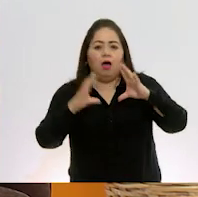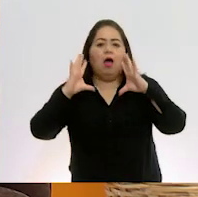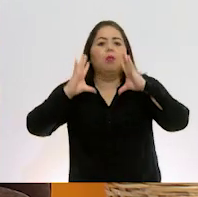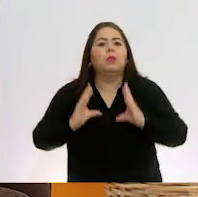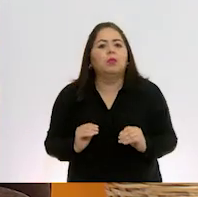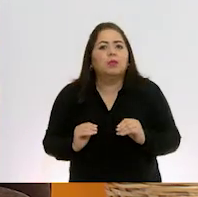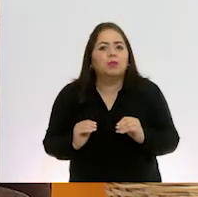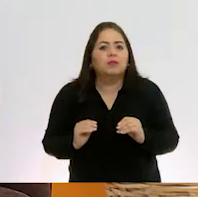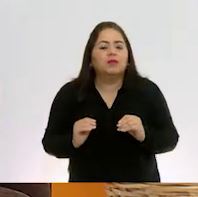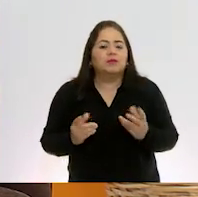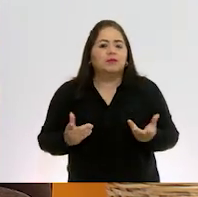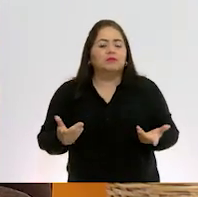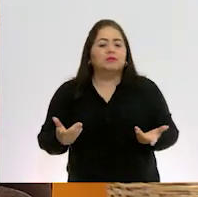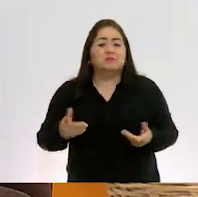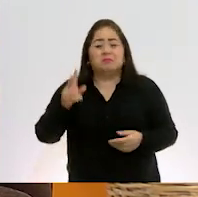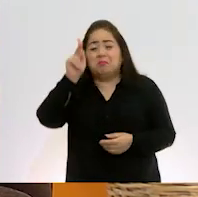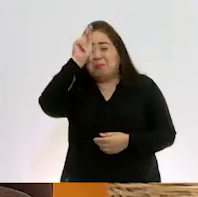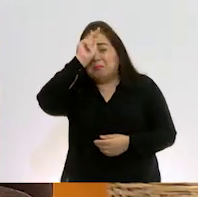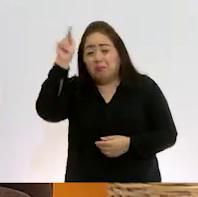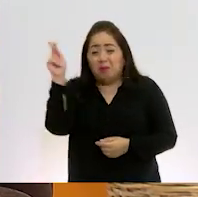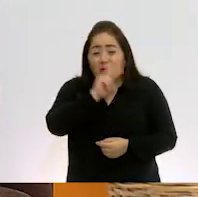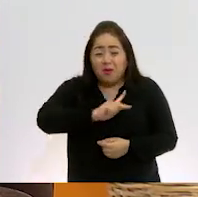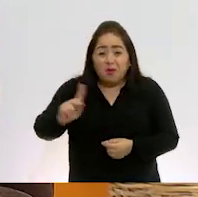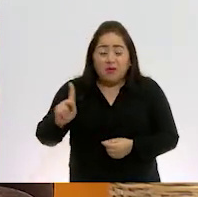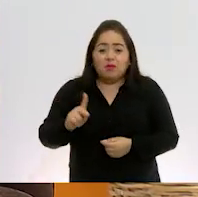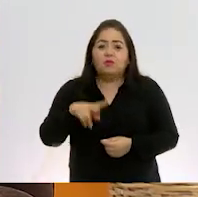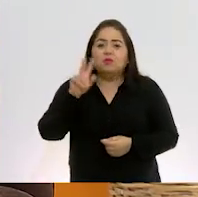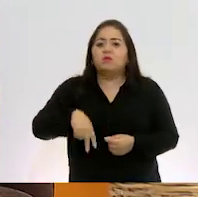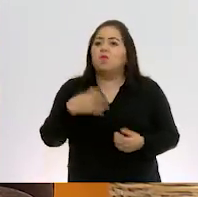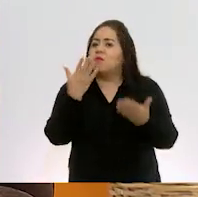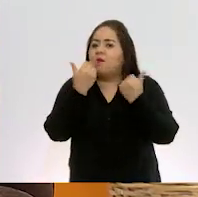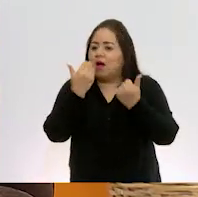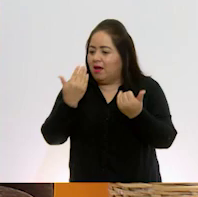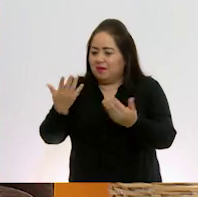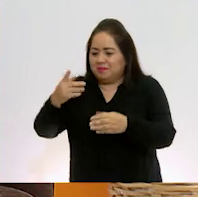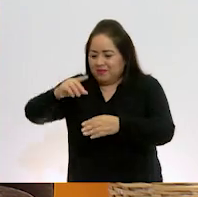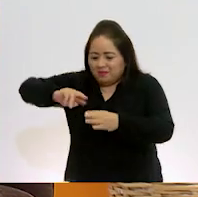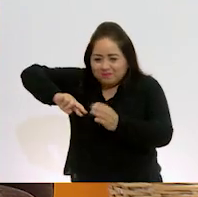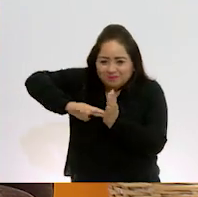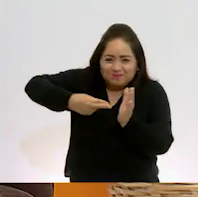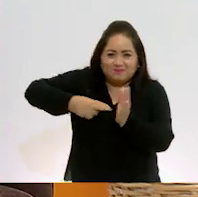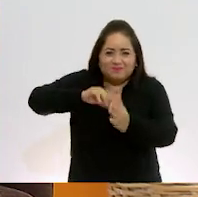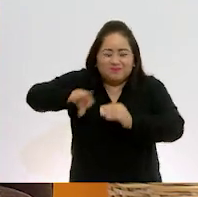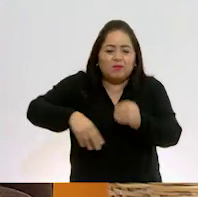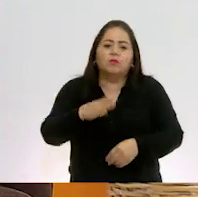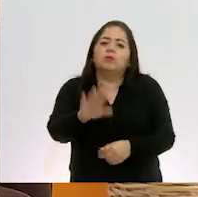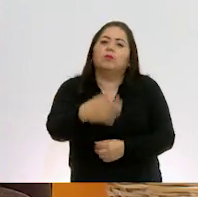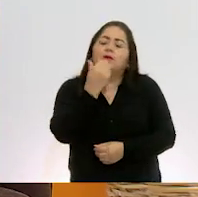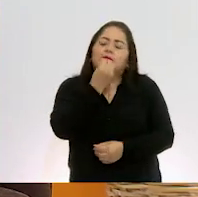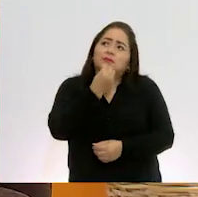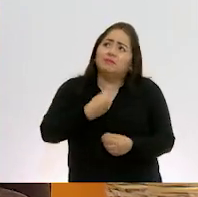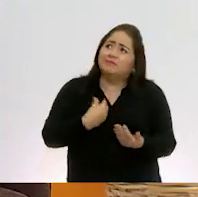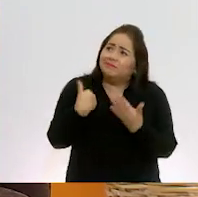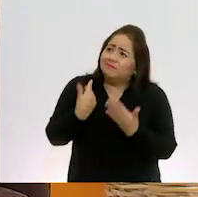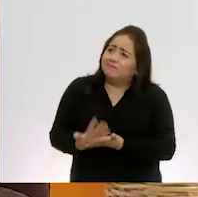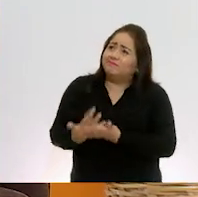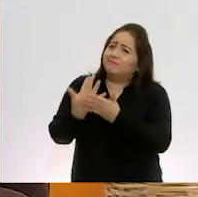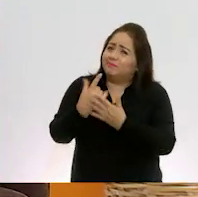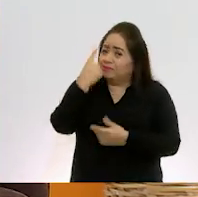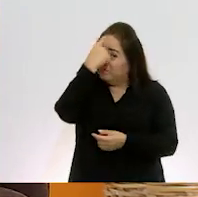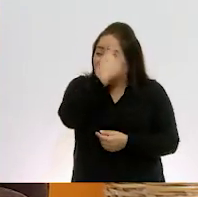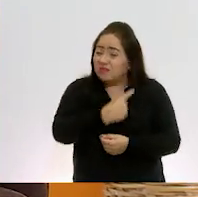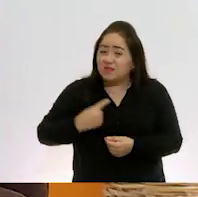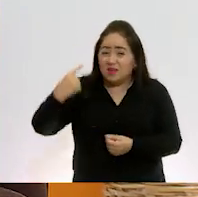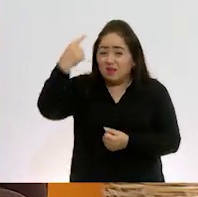ponchada. Y lo peor del caso es que no traía mis herramientas. Me tuve que esperar una